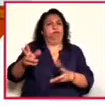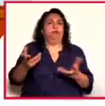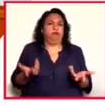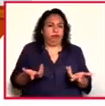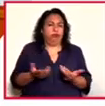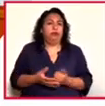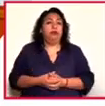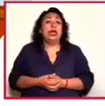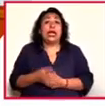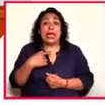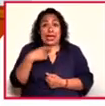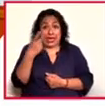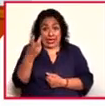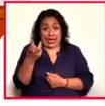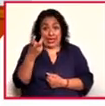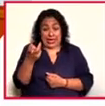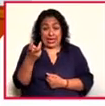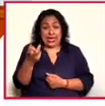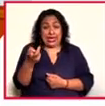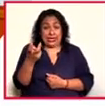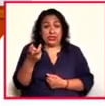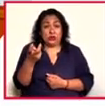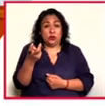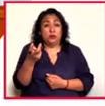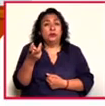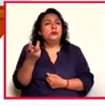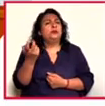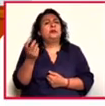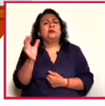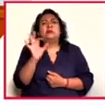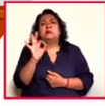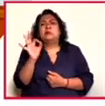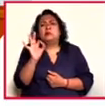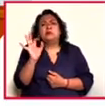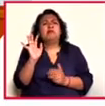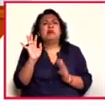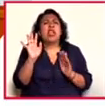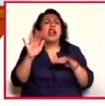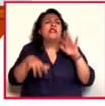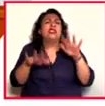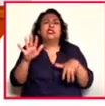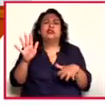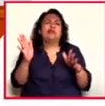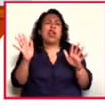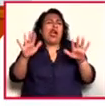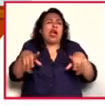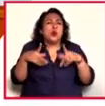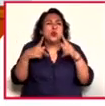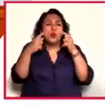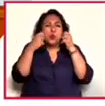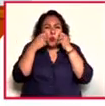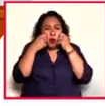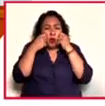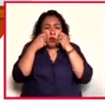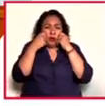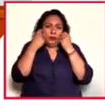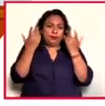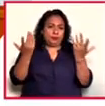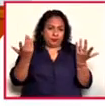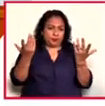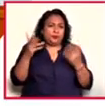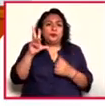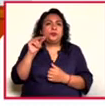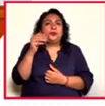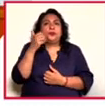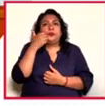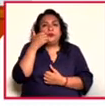Es algo que igual nos tiene un poco sin cuidado, ¿sabes? Obviamente no queremos llegar a un